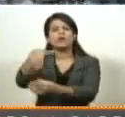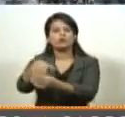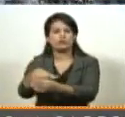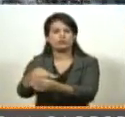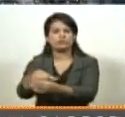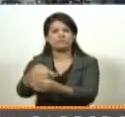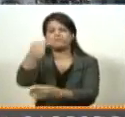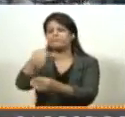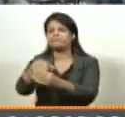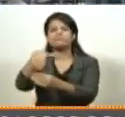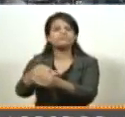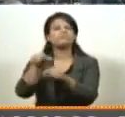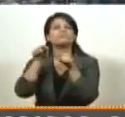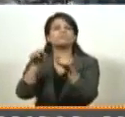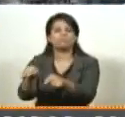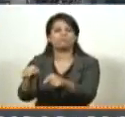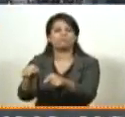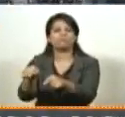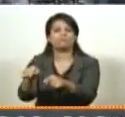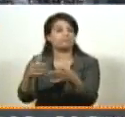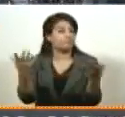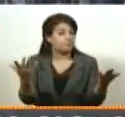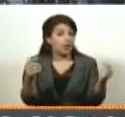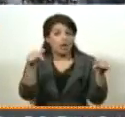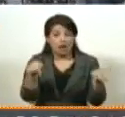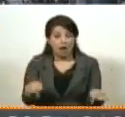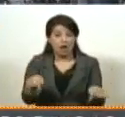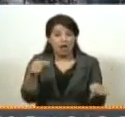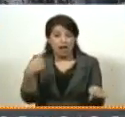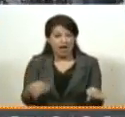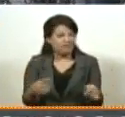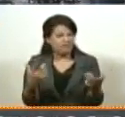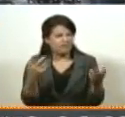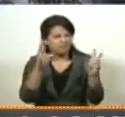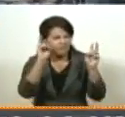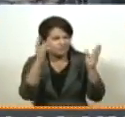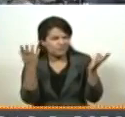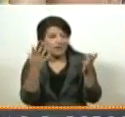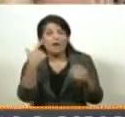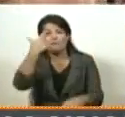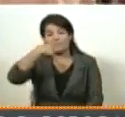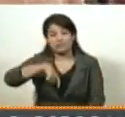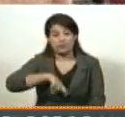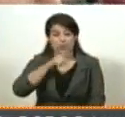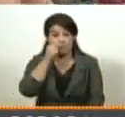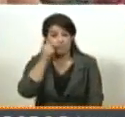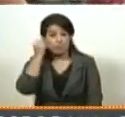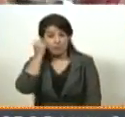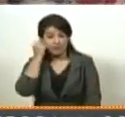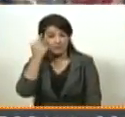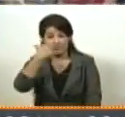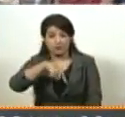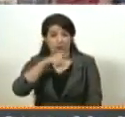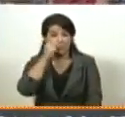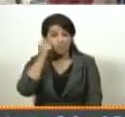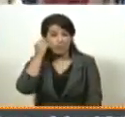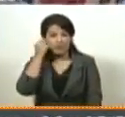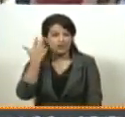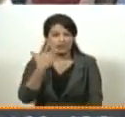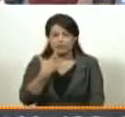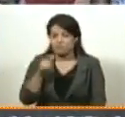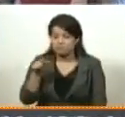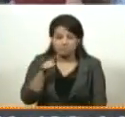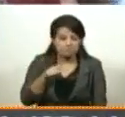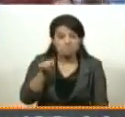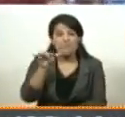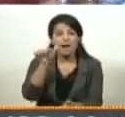especialmente para esta elección, donde tenemos la novedad que las electoras y los electores van a hacer la escogencia